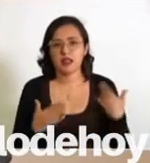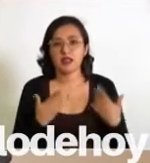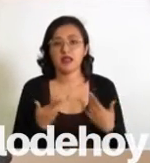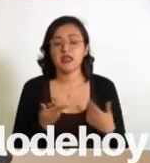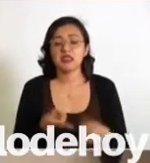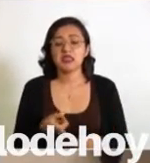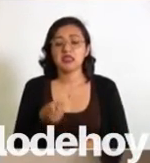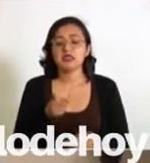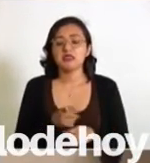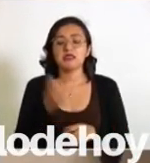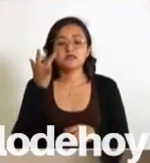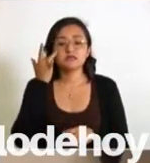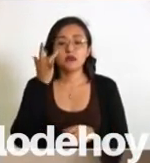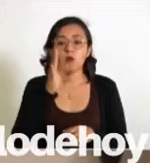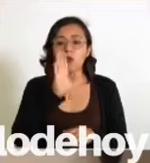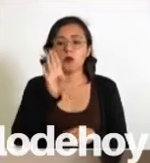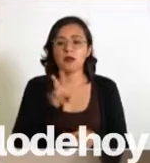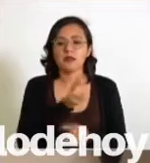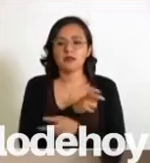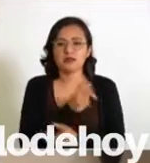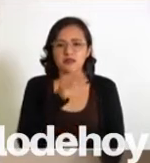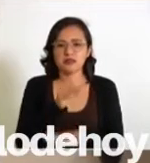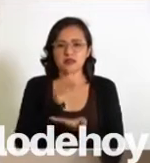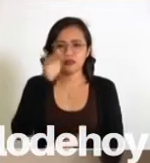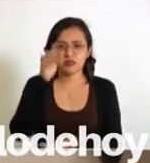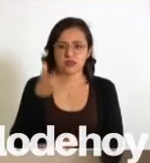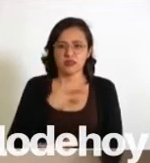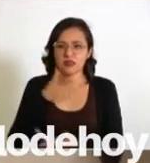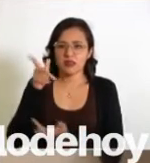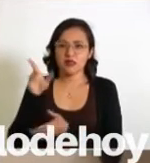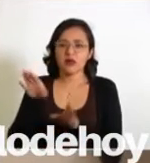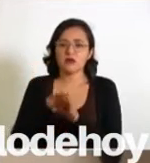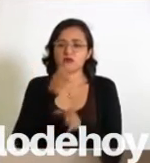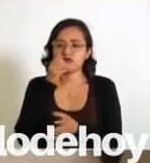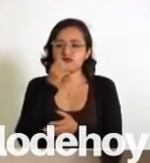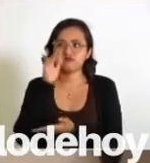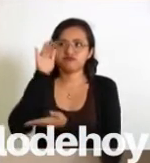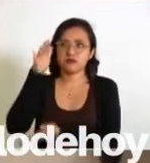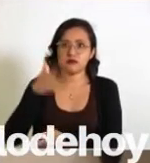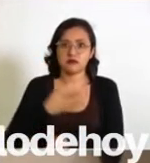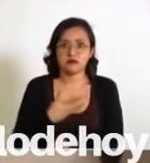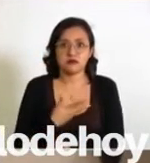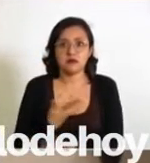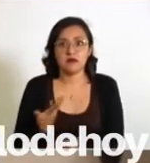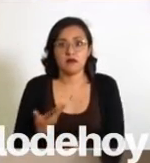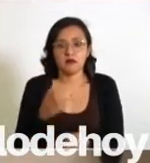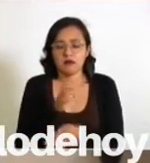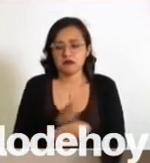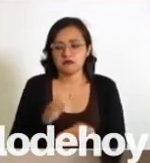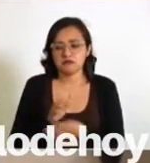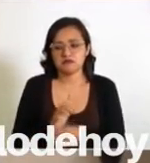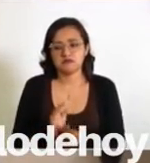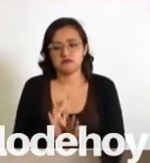muerte así y entonces ya